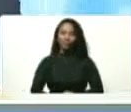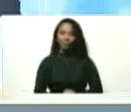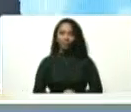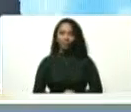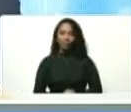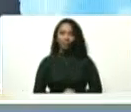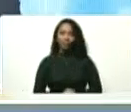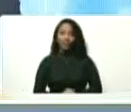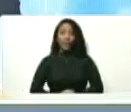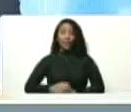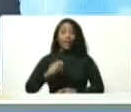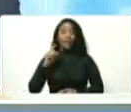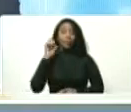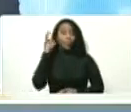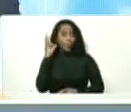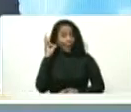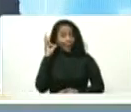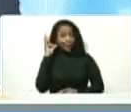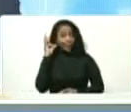Sonia Matrogiuseppe,